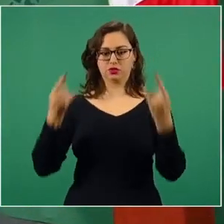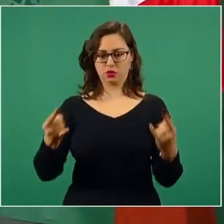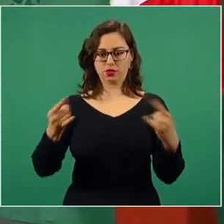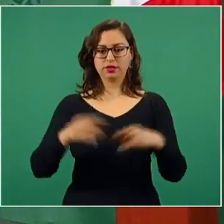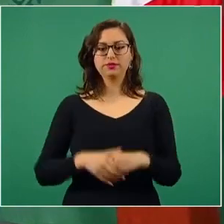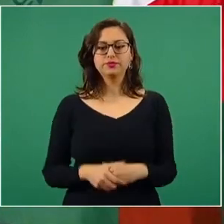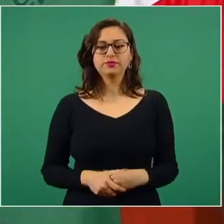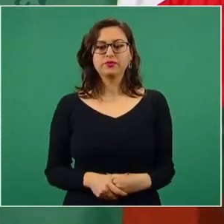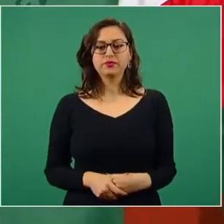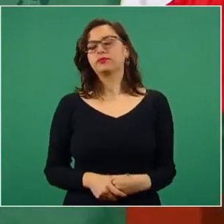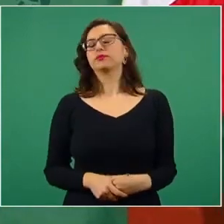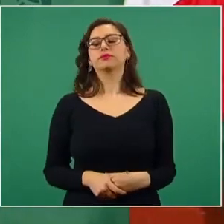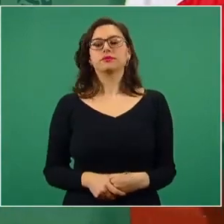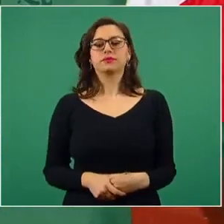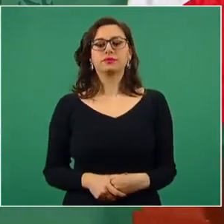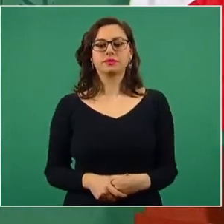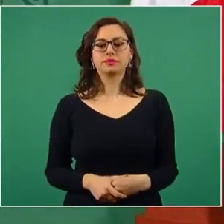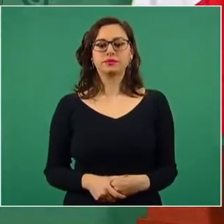El presidente Juárez,